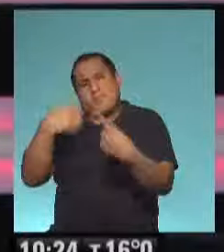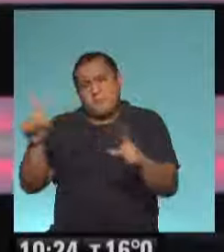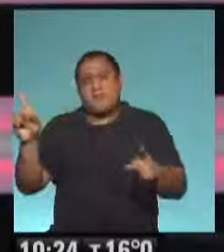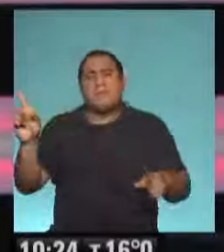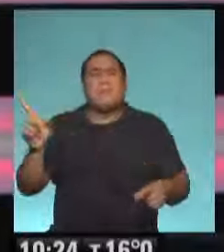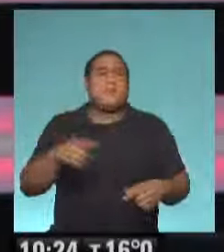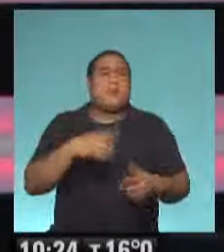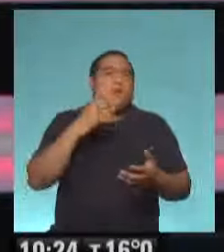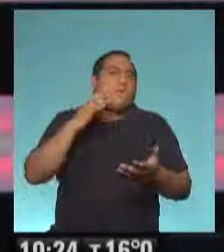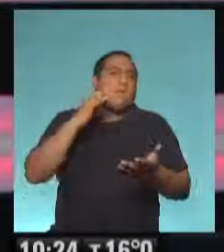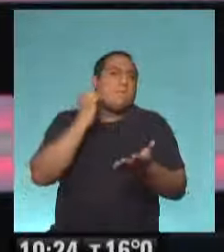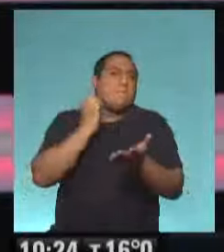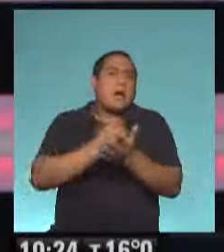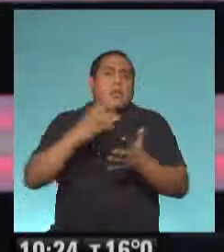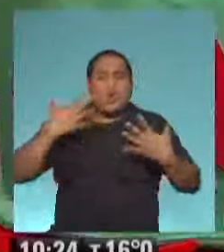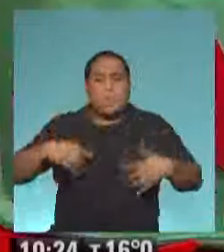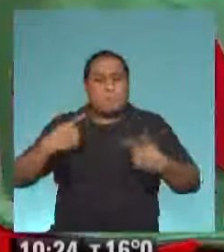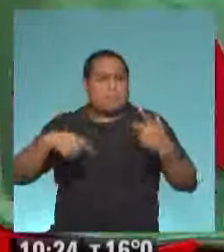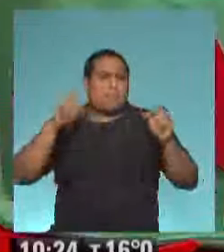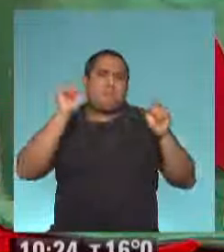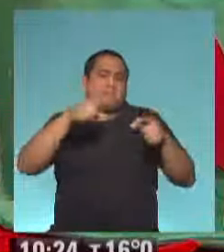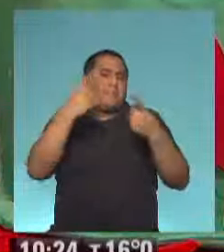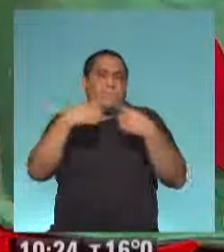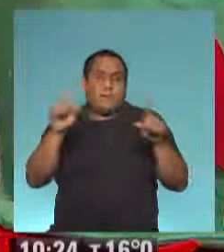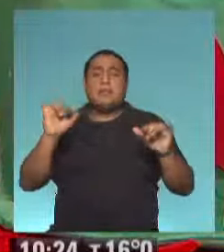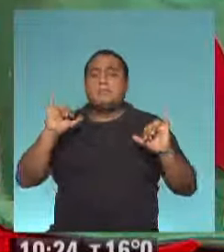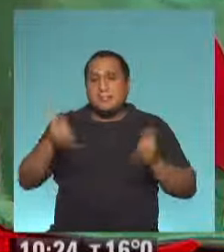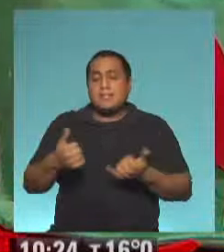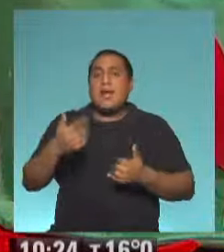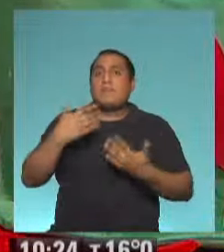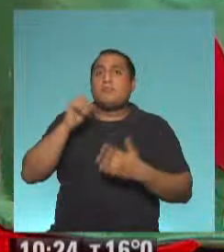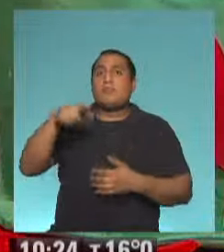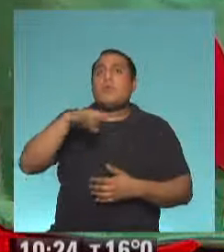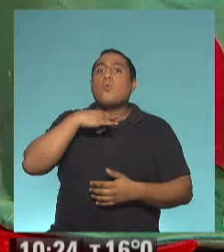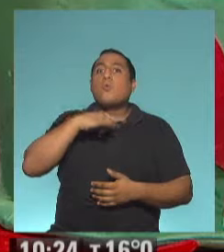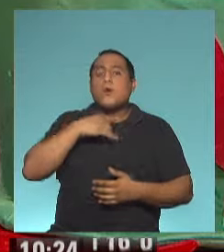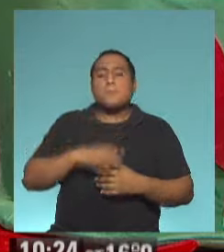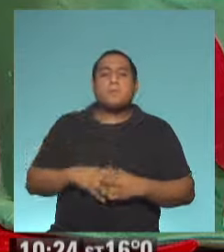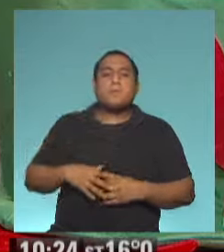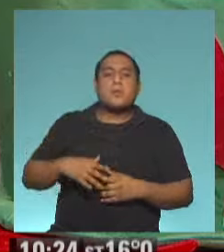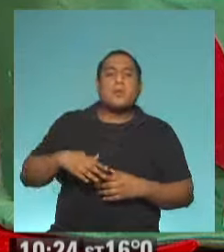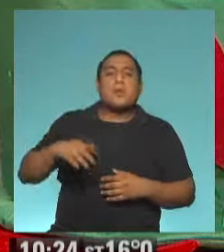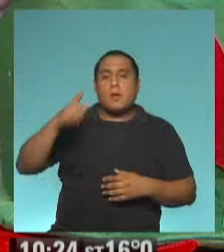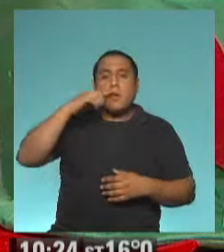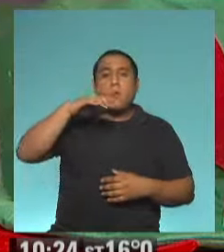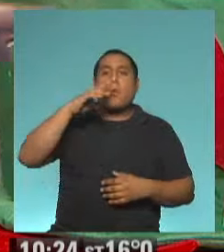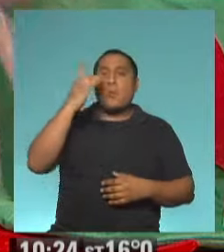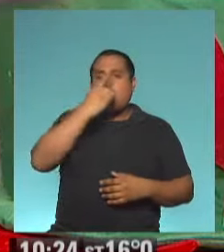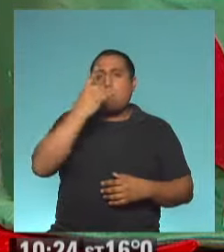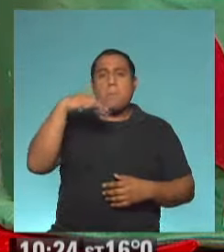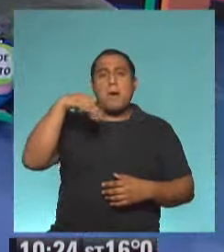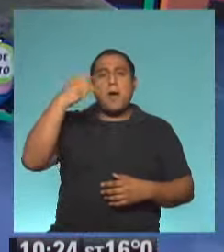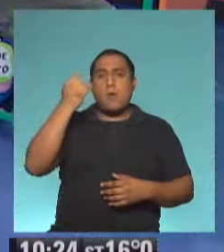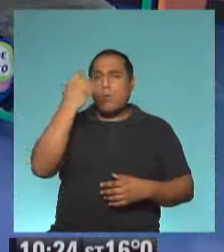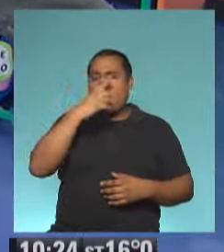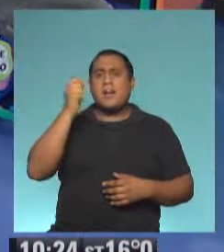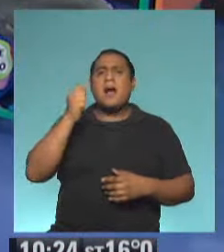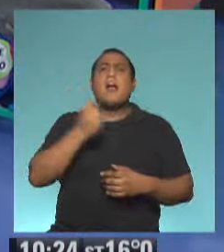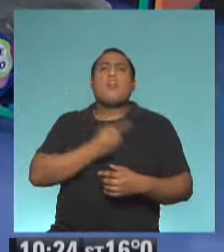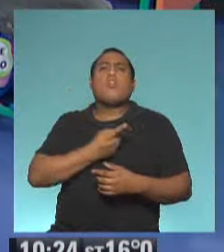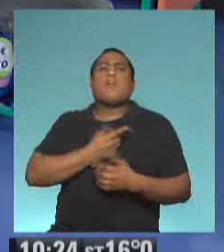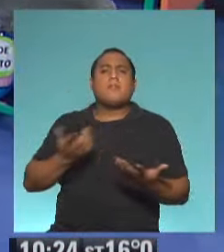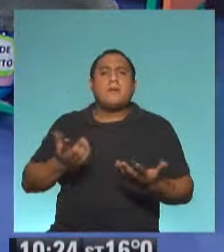otros trajes, otra forma de festejar. Exacto, vamos a hablar del carnaval de Jujuy, que se celebra especialmente en la quebrada de Humahuaca. ¿Vemos dónde es la quebrada de